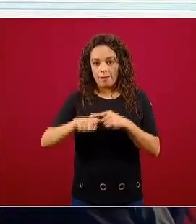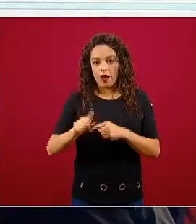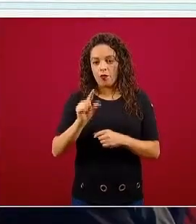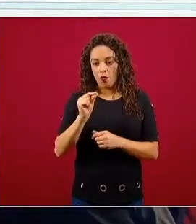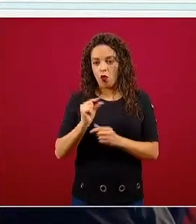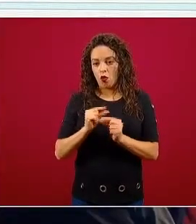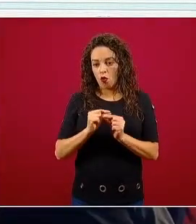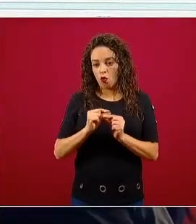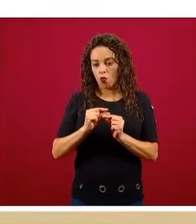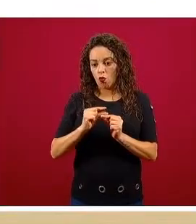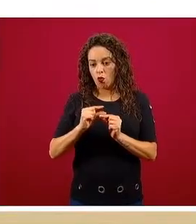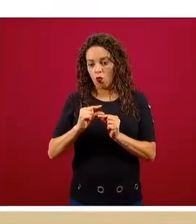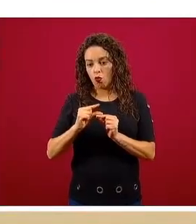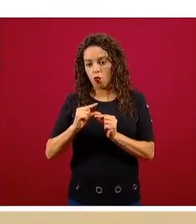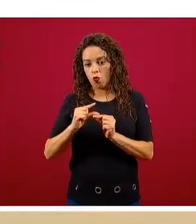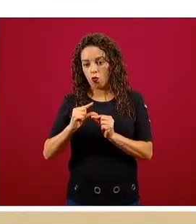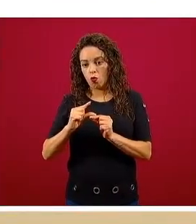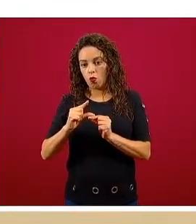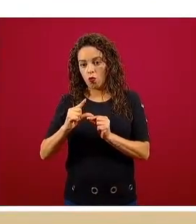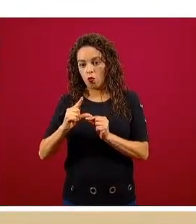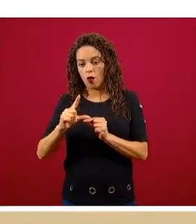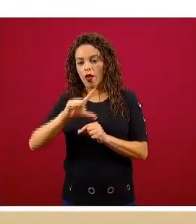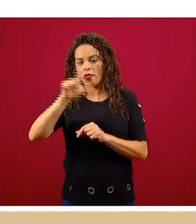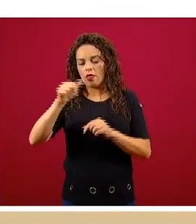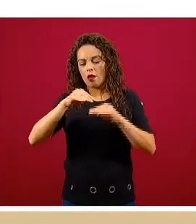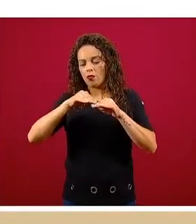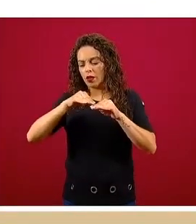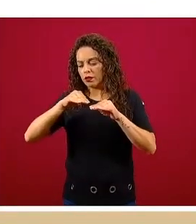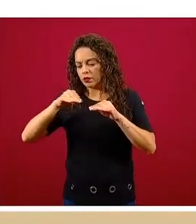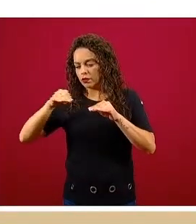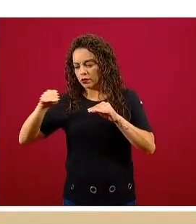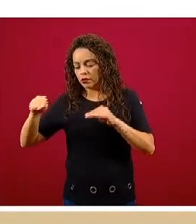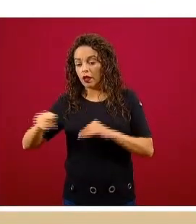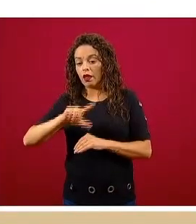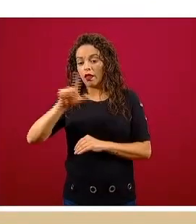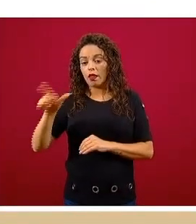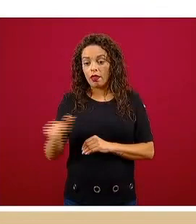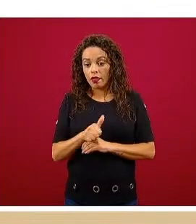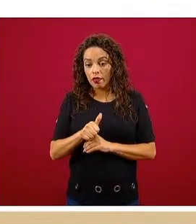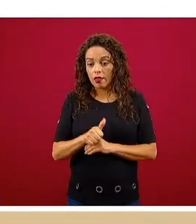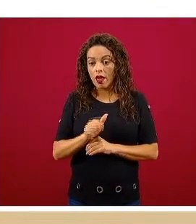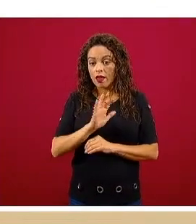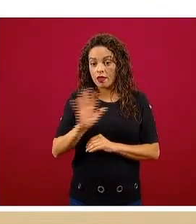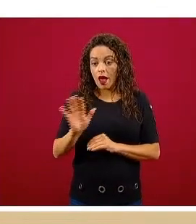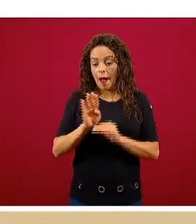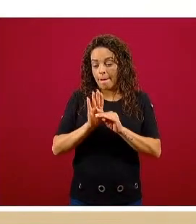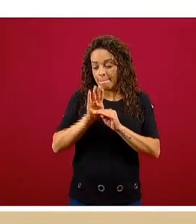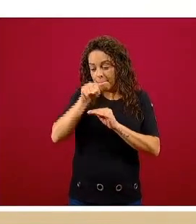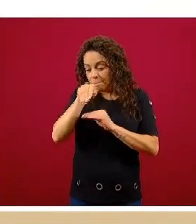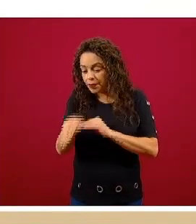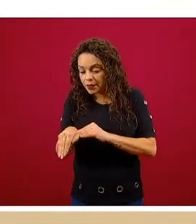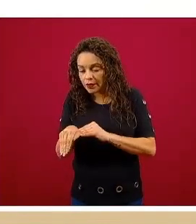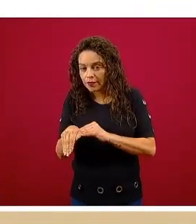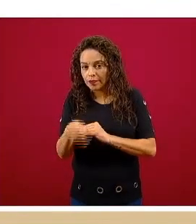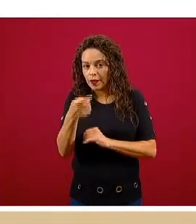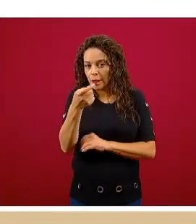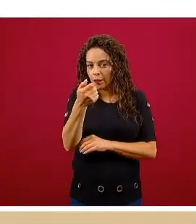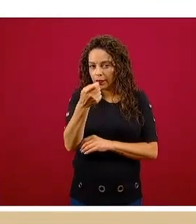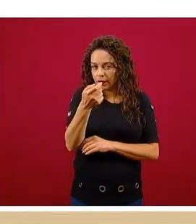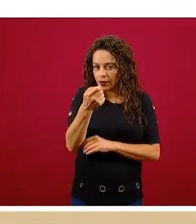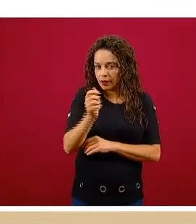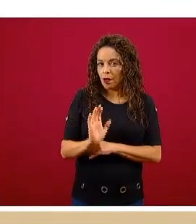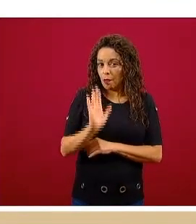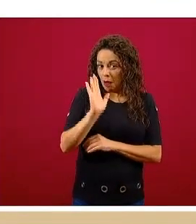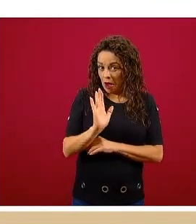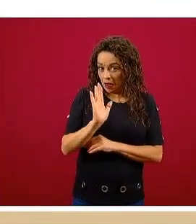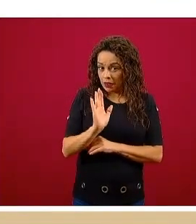con unas mesetas entre la semana 21 y 25, luego un descenso, una pequeña onda y pareciera que una tendencia